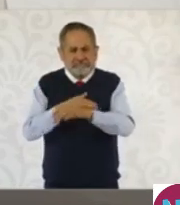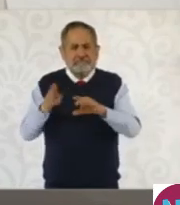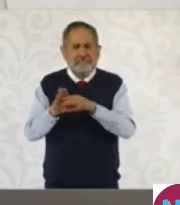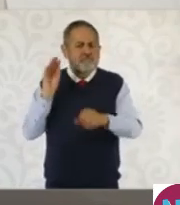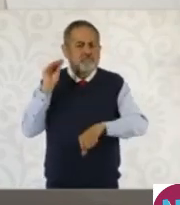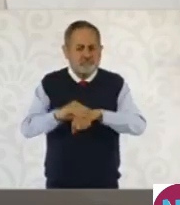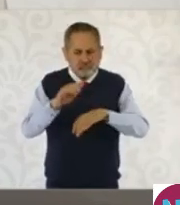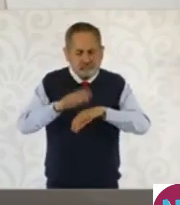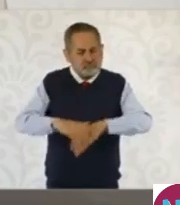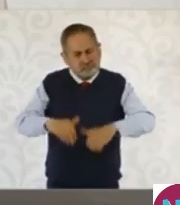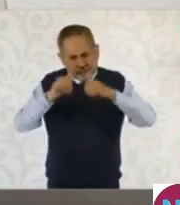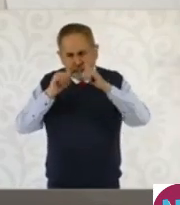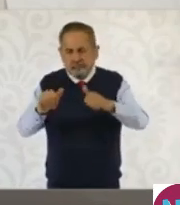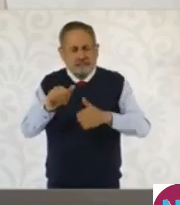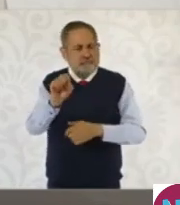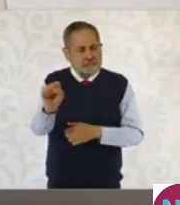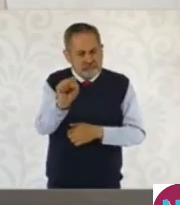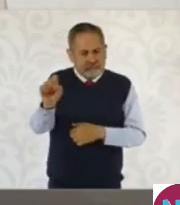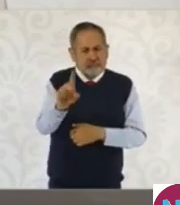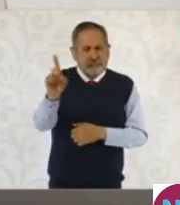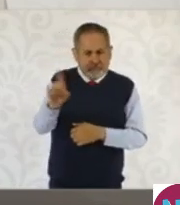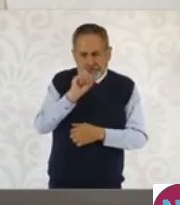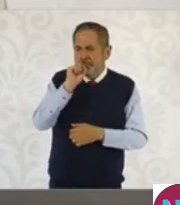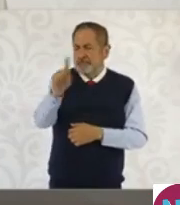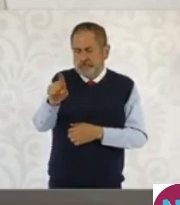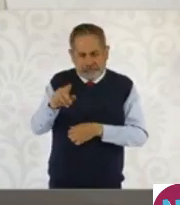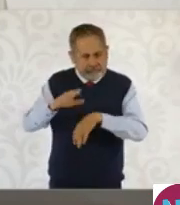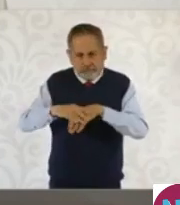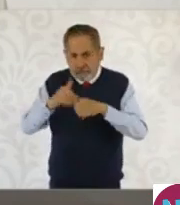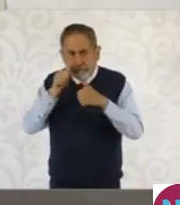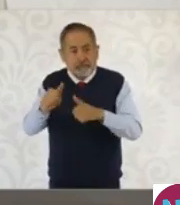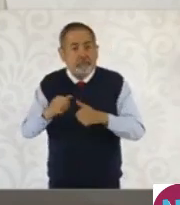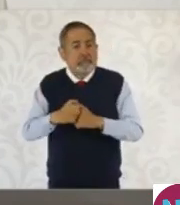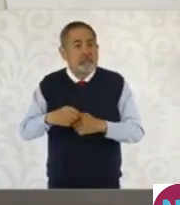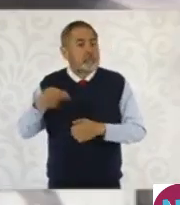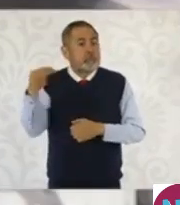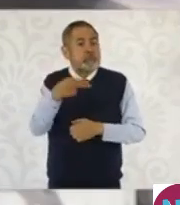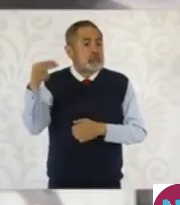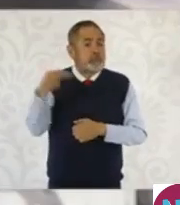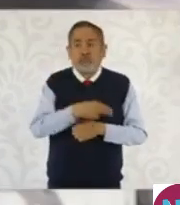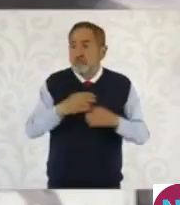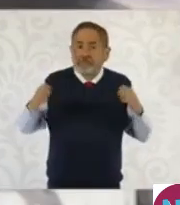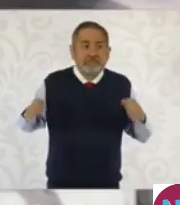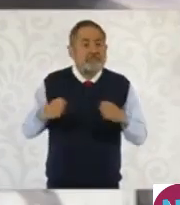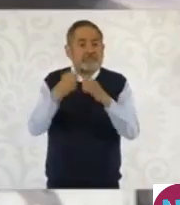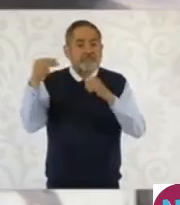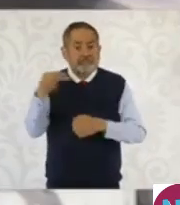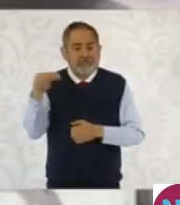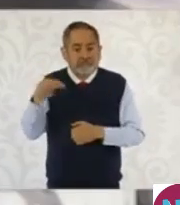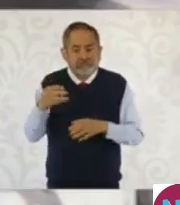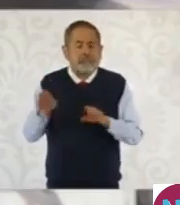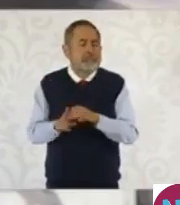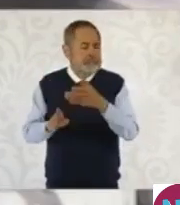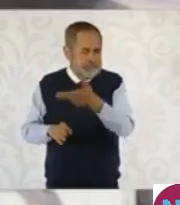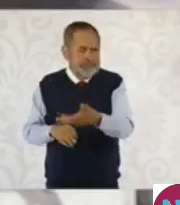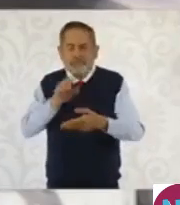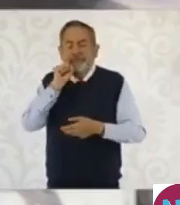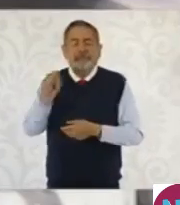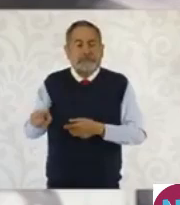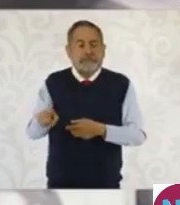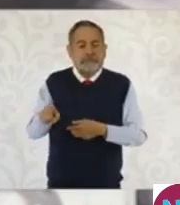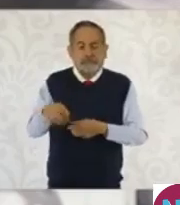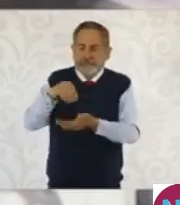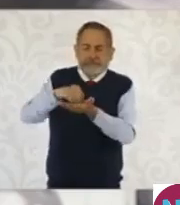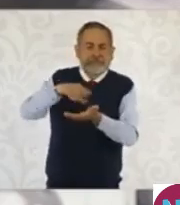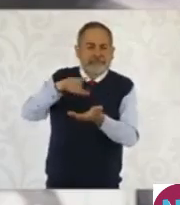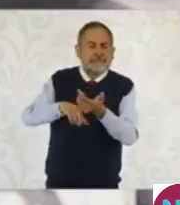consolidar la atención del fin de semana, la atención médica continua y urgencias en primer nivel de atención, confirmar citas por mensajes,